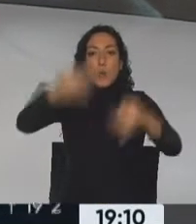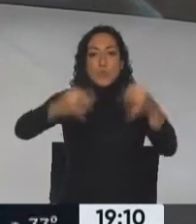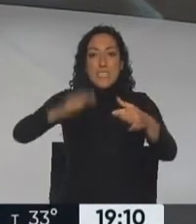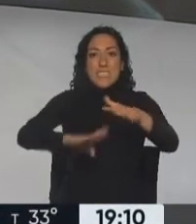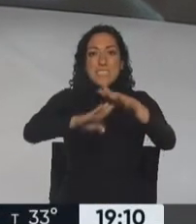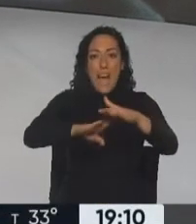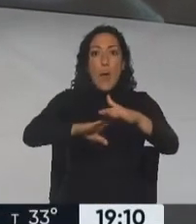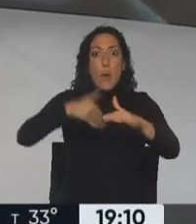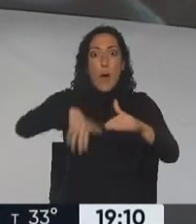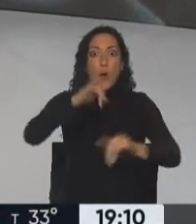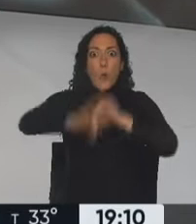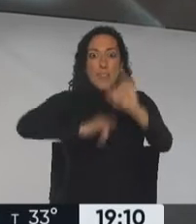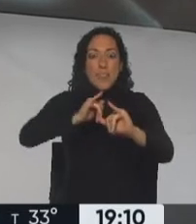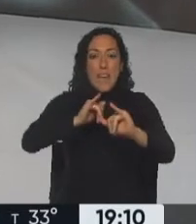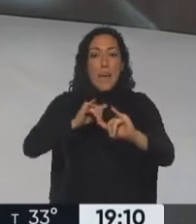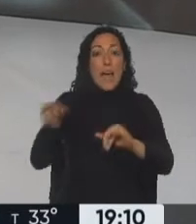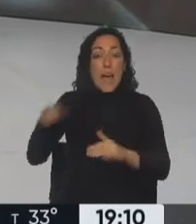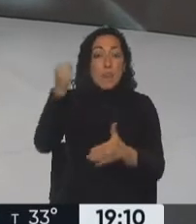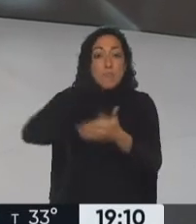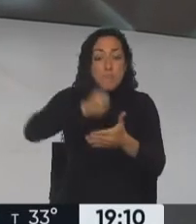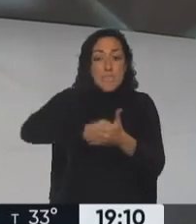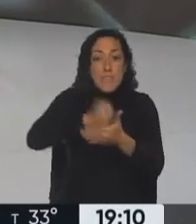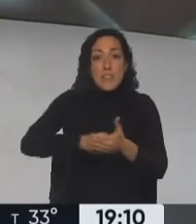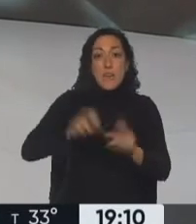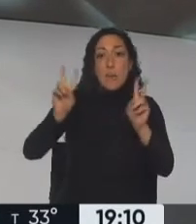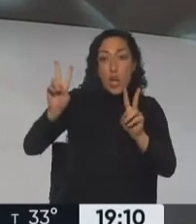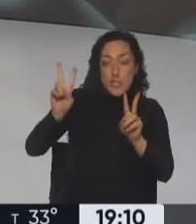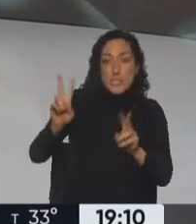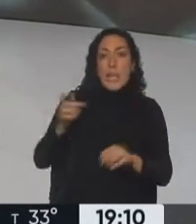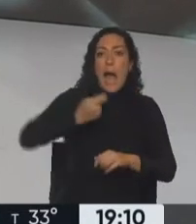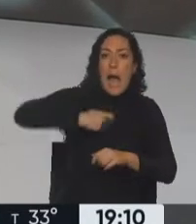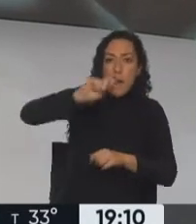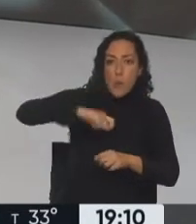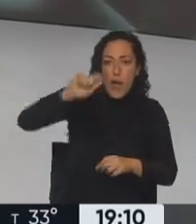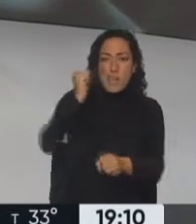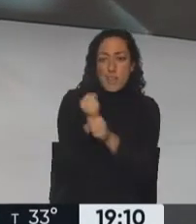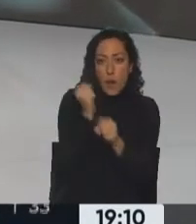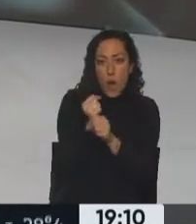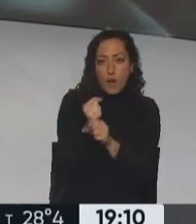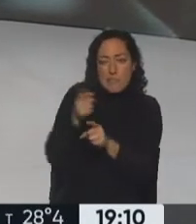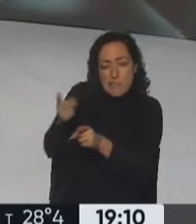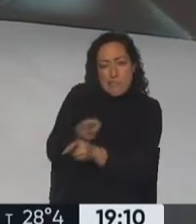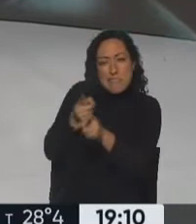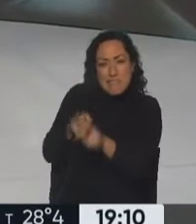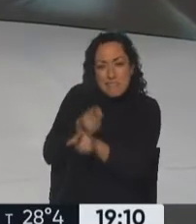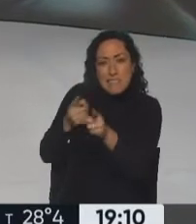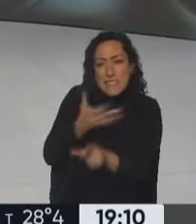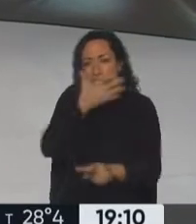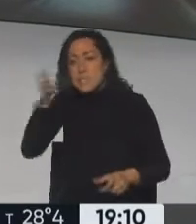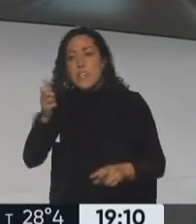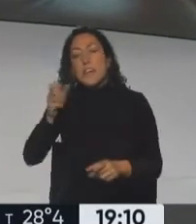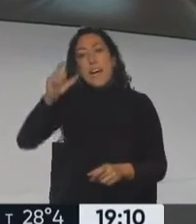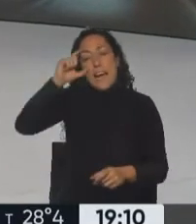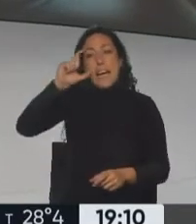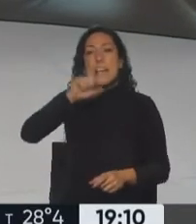justicia. Militante peronista, albañil, fue perseguido y secuestrado por Miguel Echecolatz